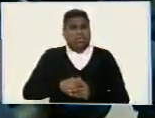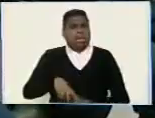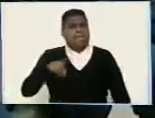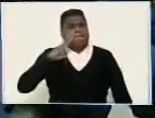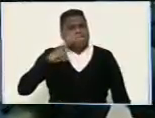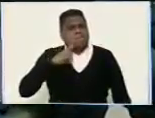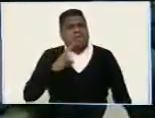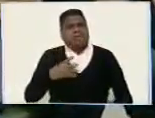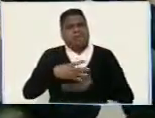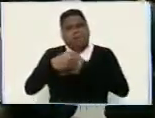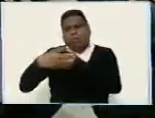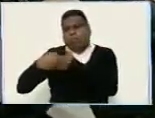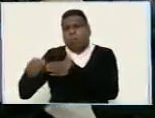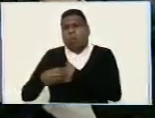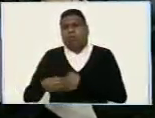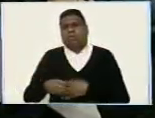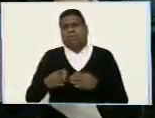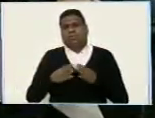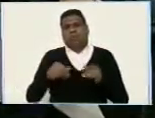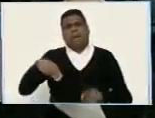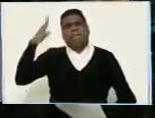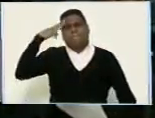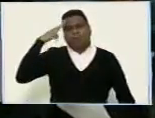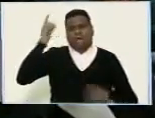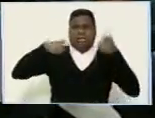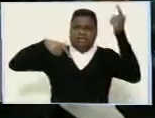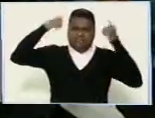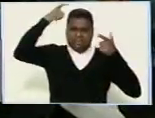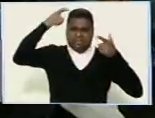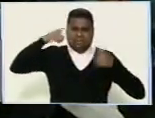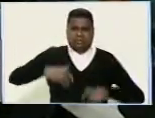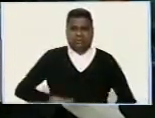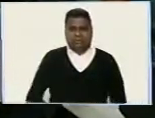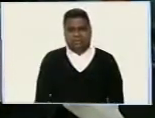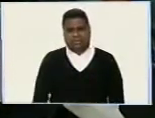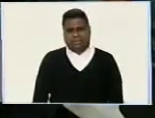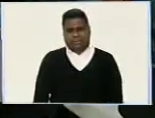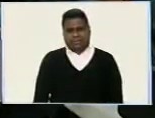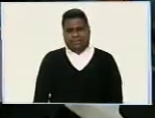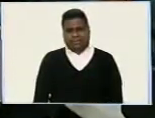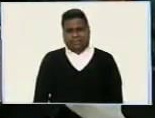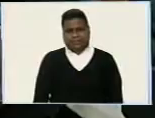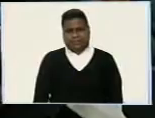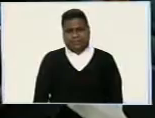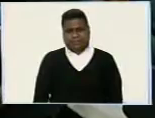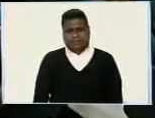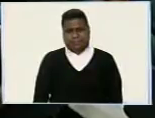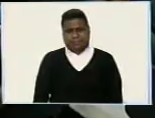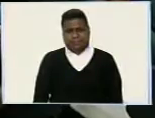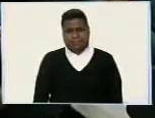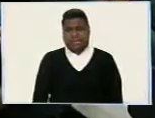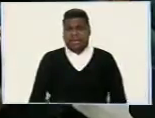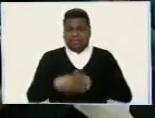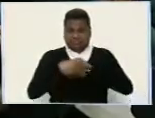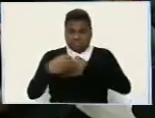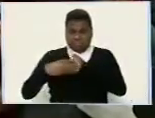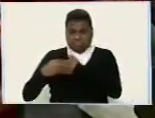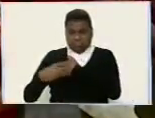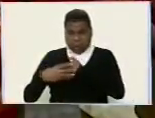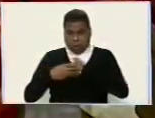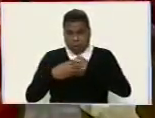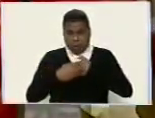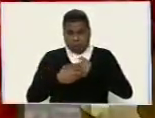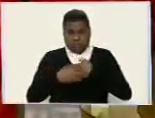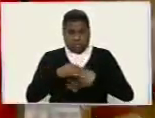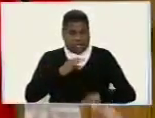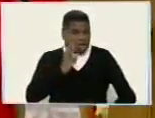ejemplo, de la moral del presidente Chávez. este modelo que nosotros estamos forjando y en